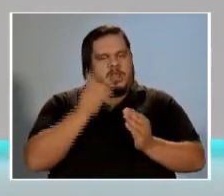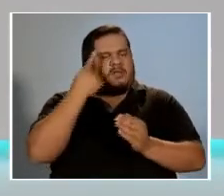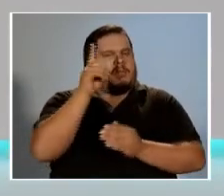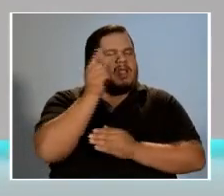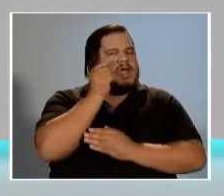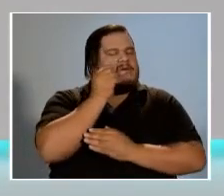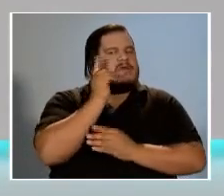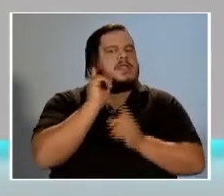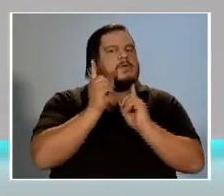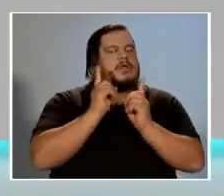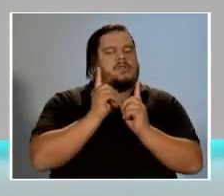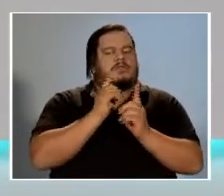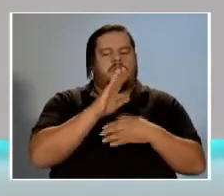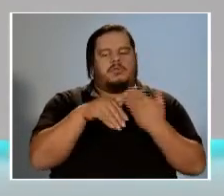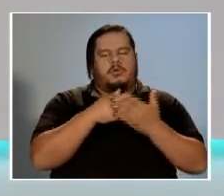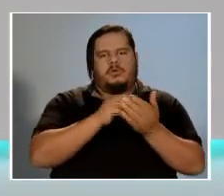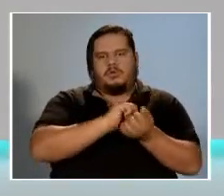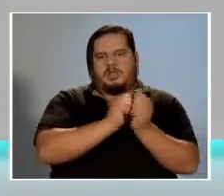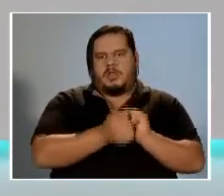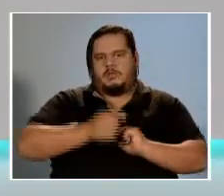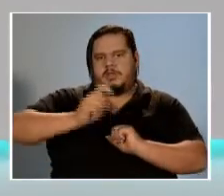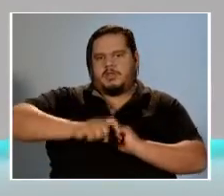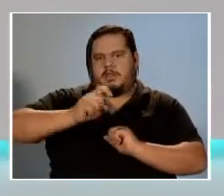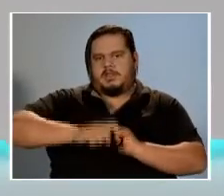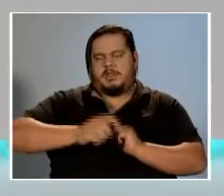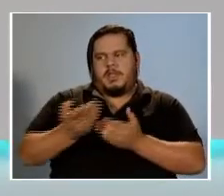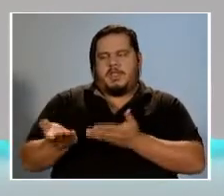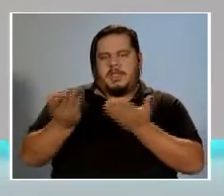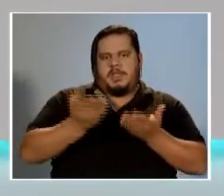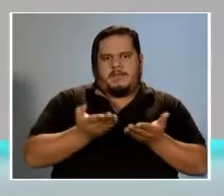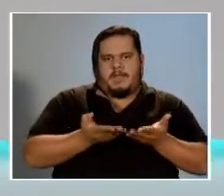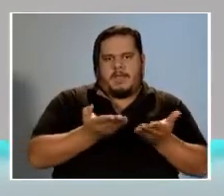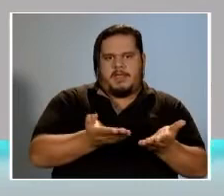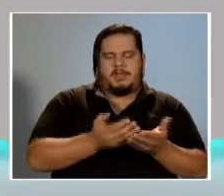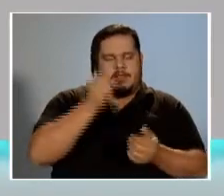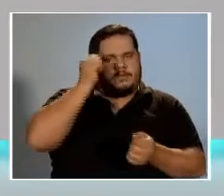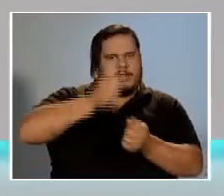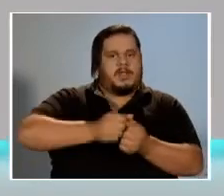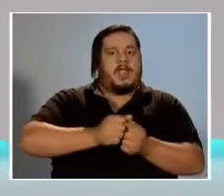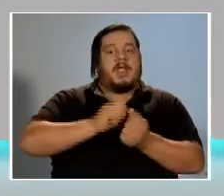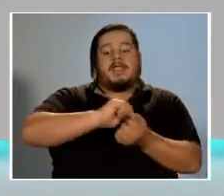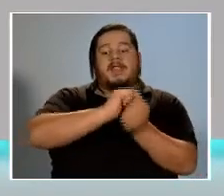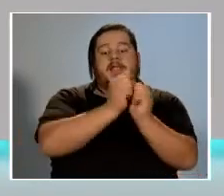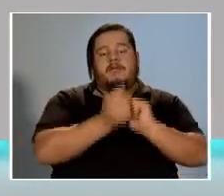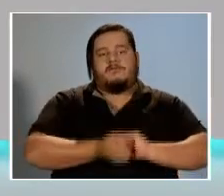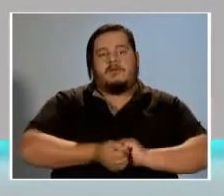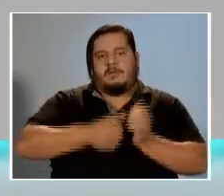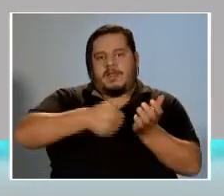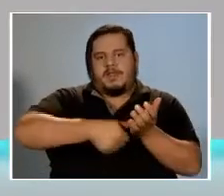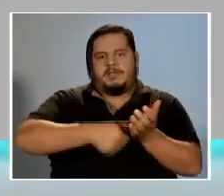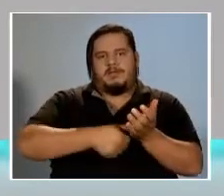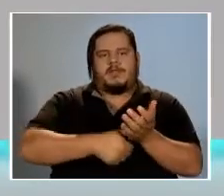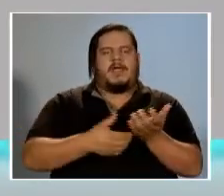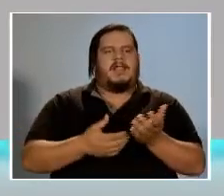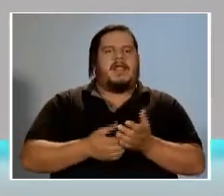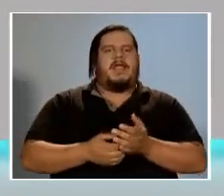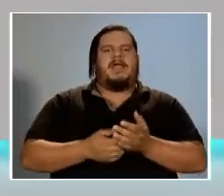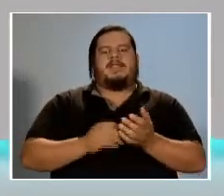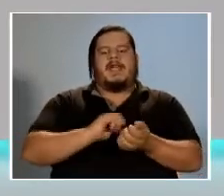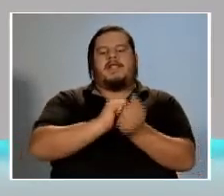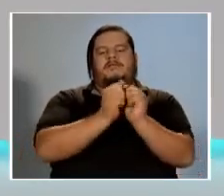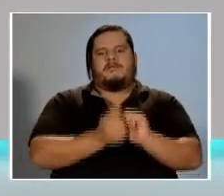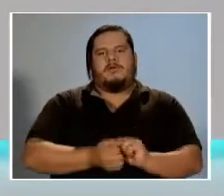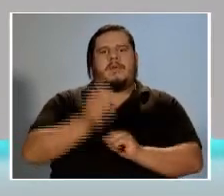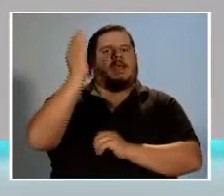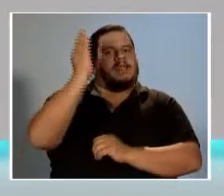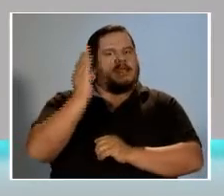cuáles eventuales cambios vengan a darse. Recordemos que la reforma electoral, y los alemanes la llaman así, es la reforma que nunca termina,